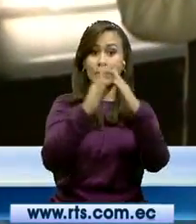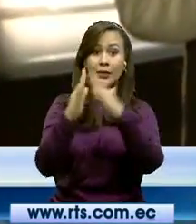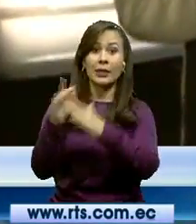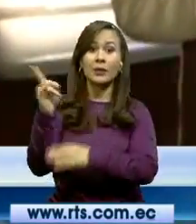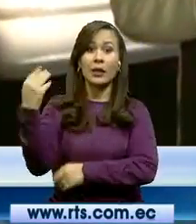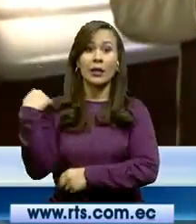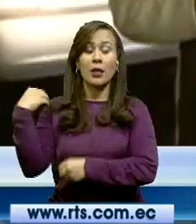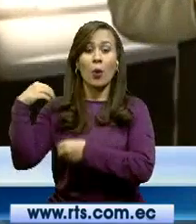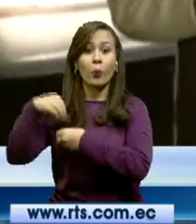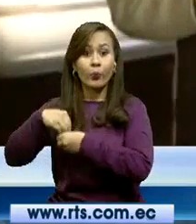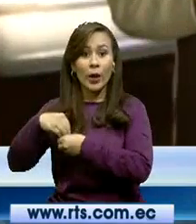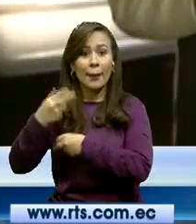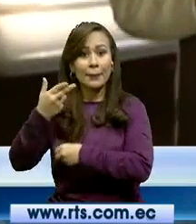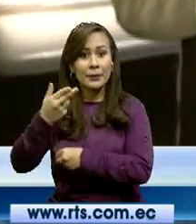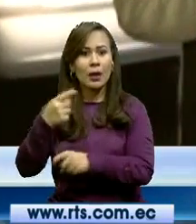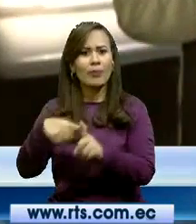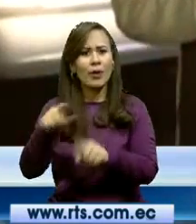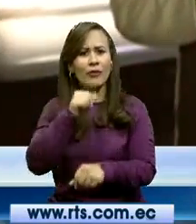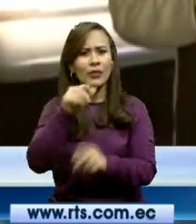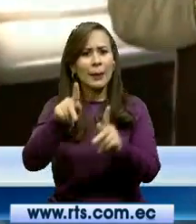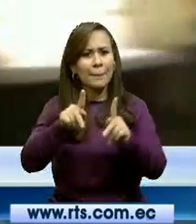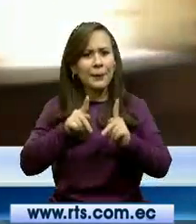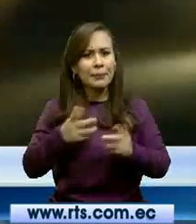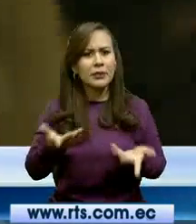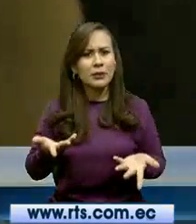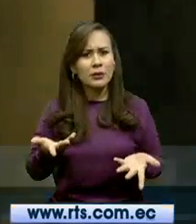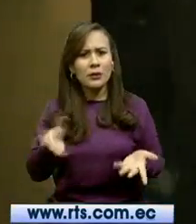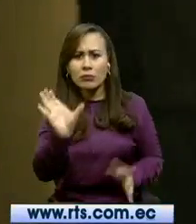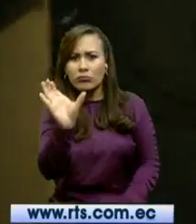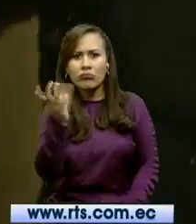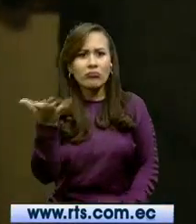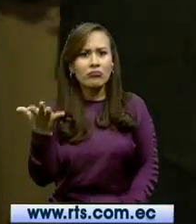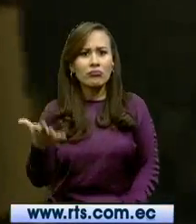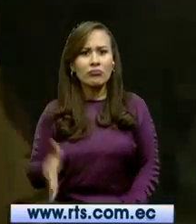guardaban armas que no contaban con los permisos respectivos.